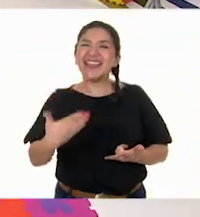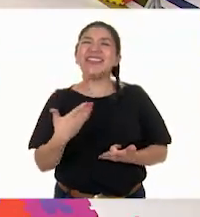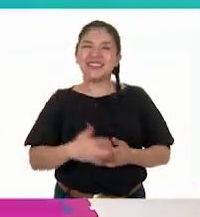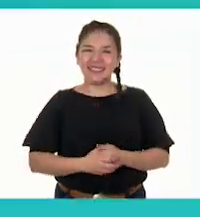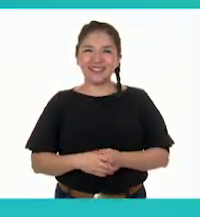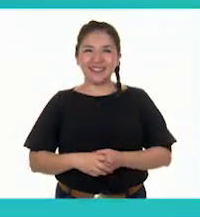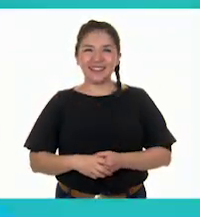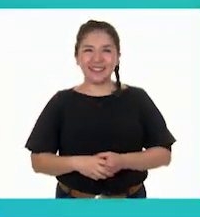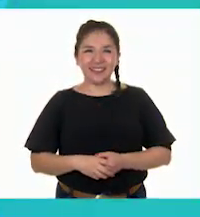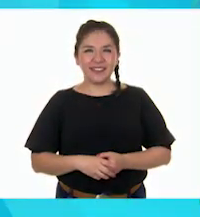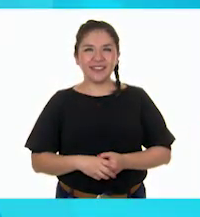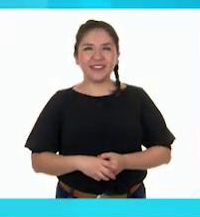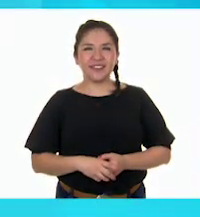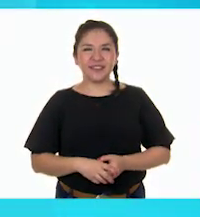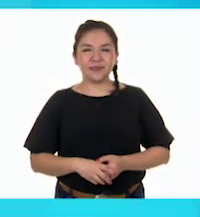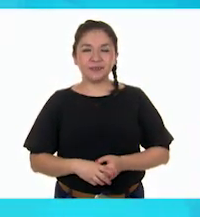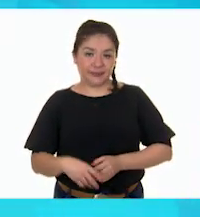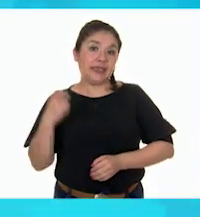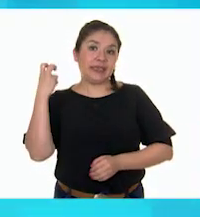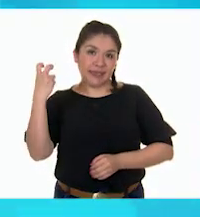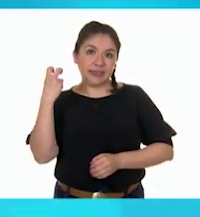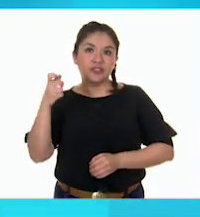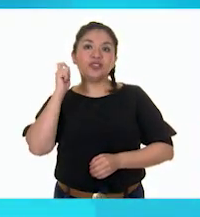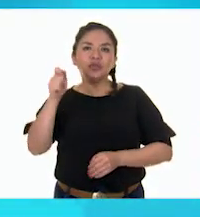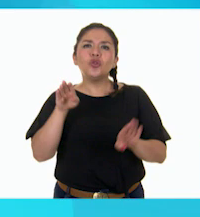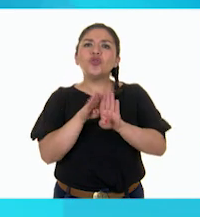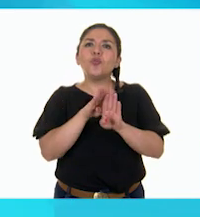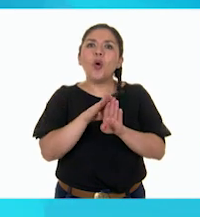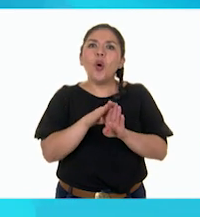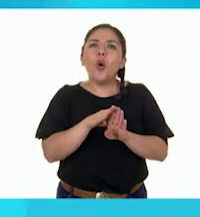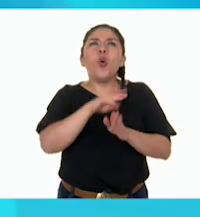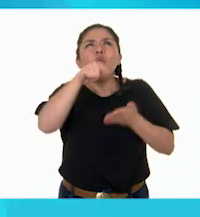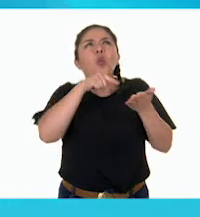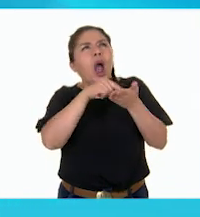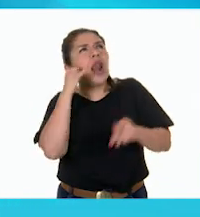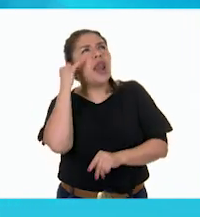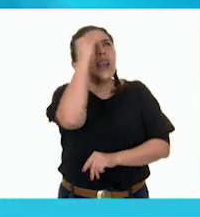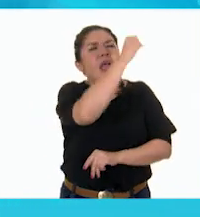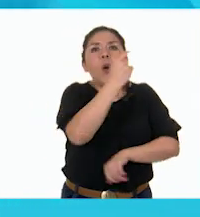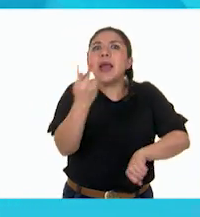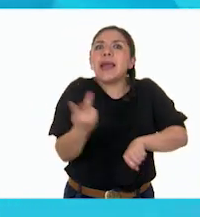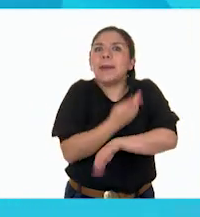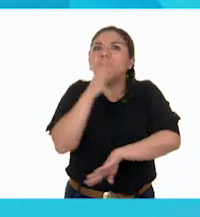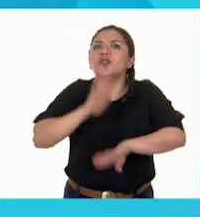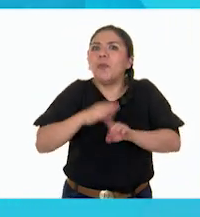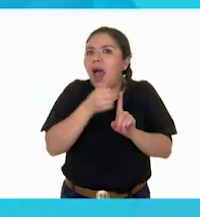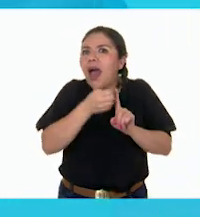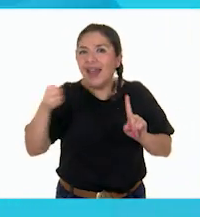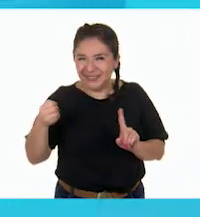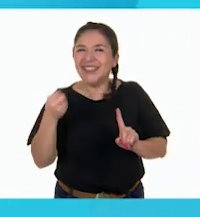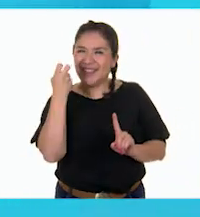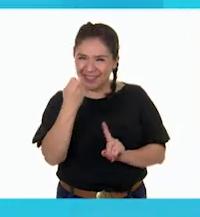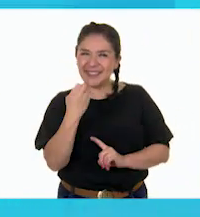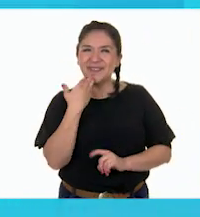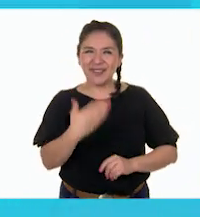Perfecto, excelente. Exacto, porque aquí ya uno empieza a decir, ¿qué pasó? ¿Qué pasó en el lejano lugar? Muy bien.